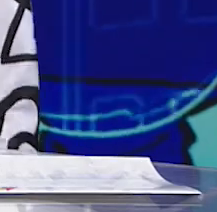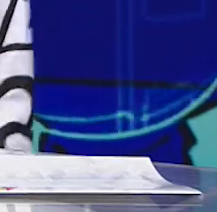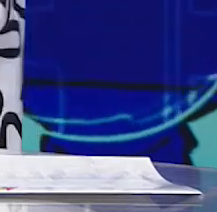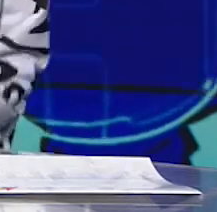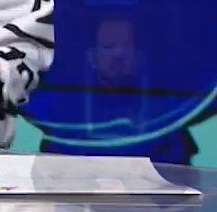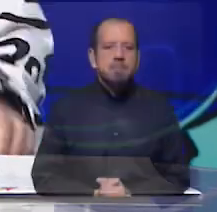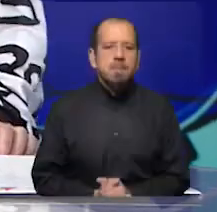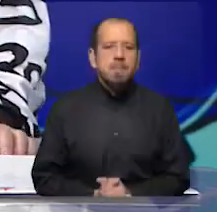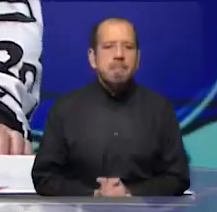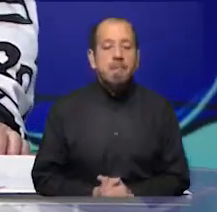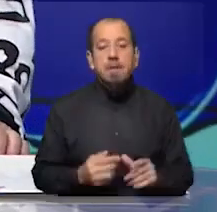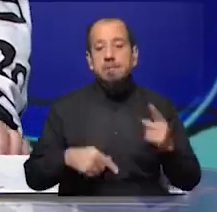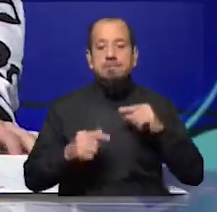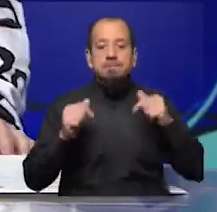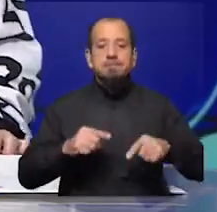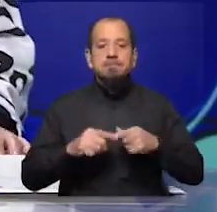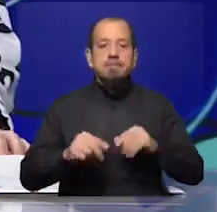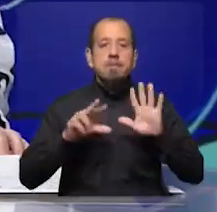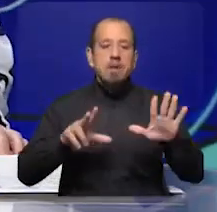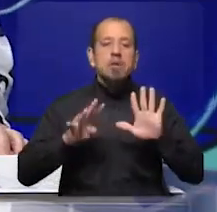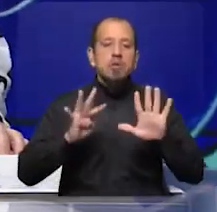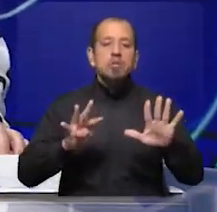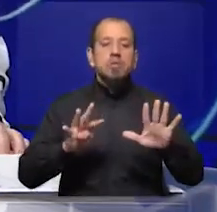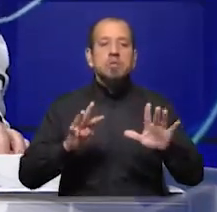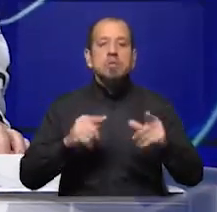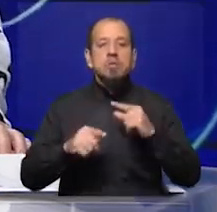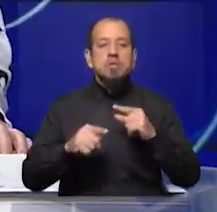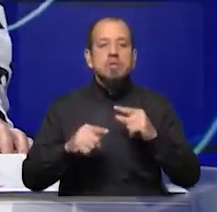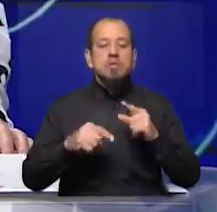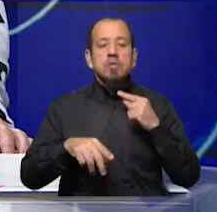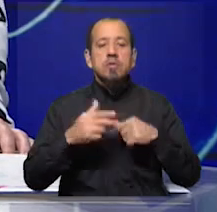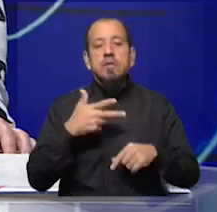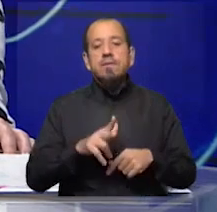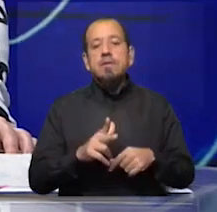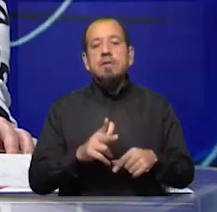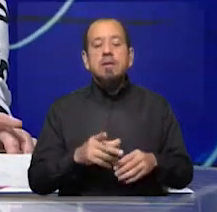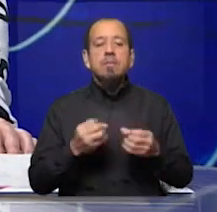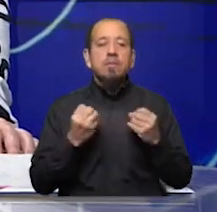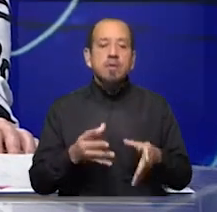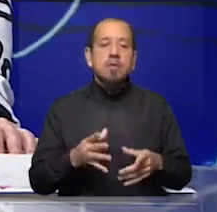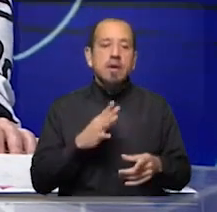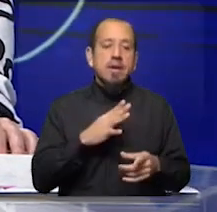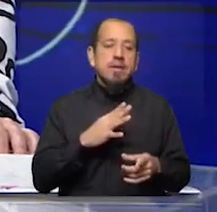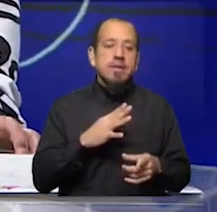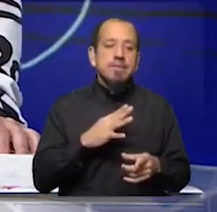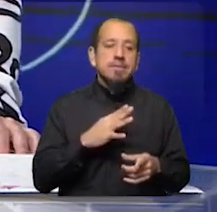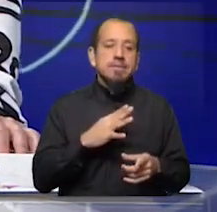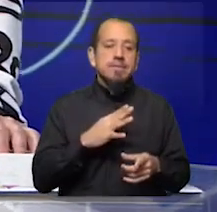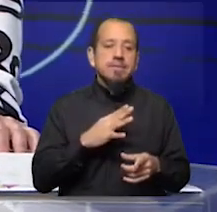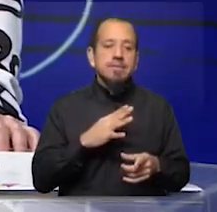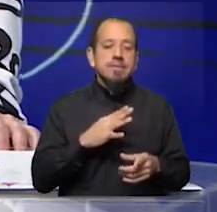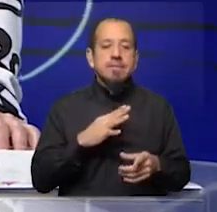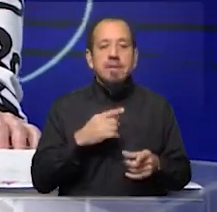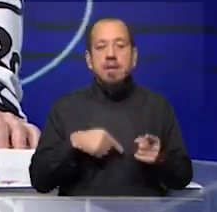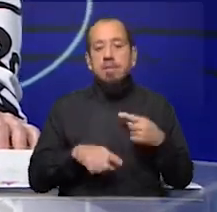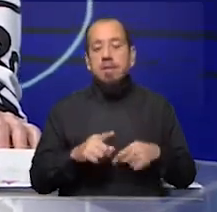Y sí Si yo te digo que este 8 y 9 te lo dije hoy es fecha patria Por qué Y si no es voy a seguir insistiendo para